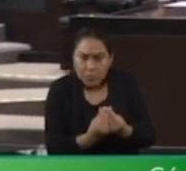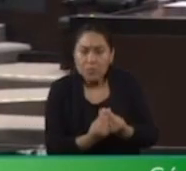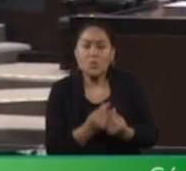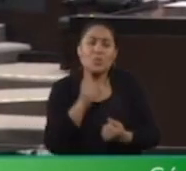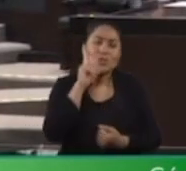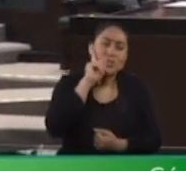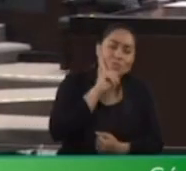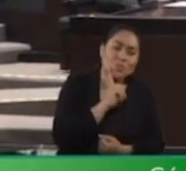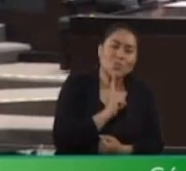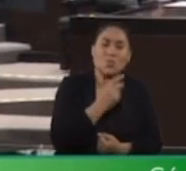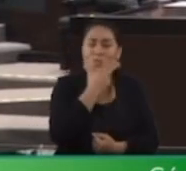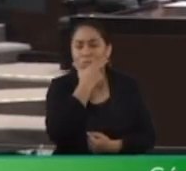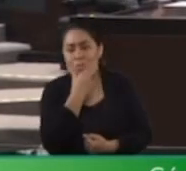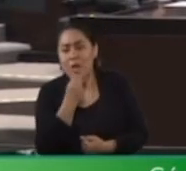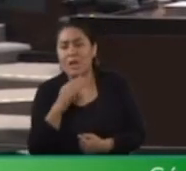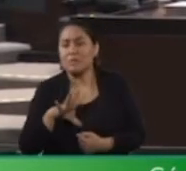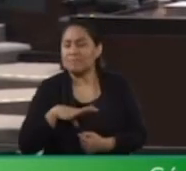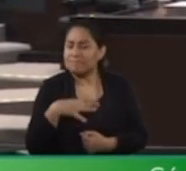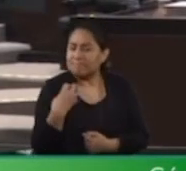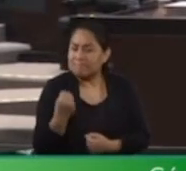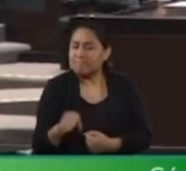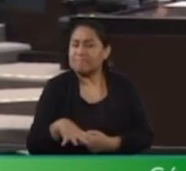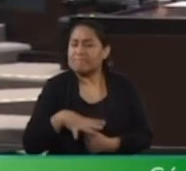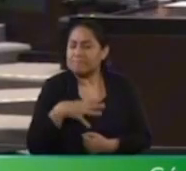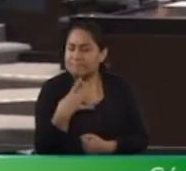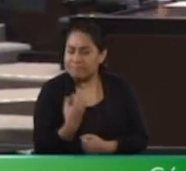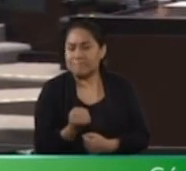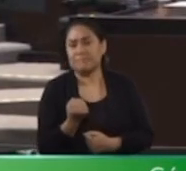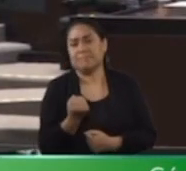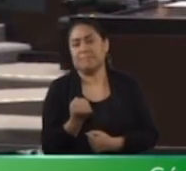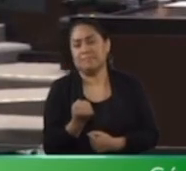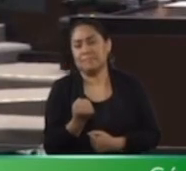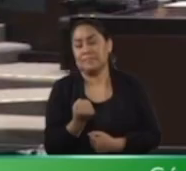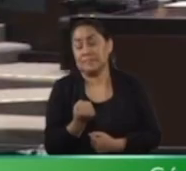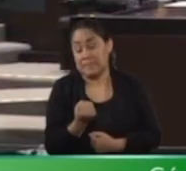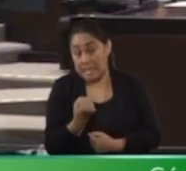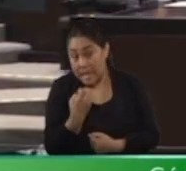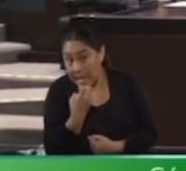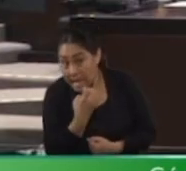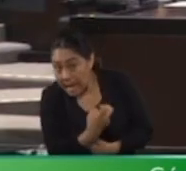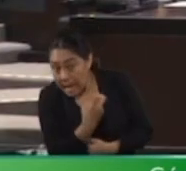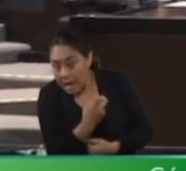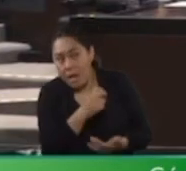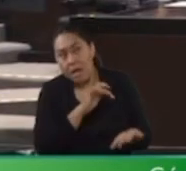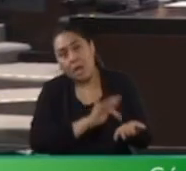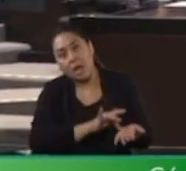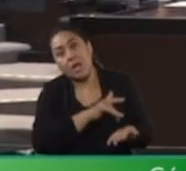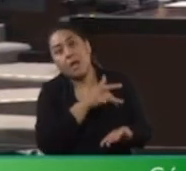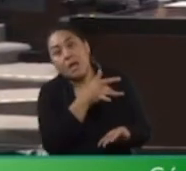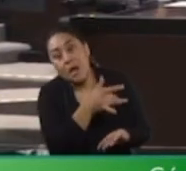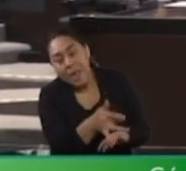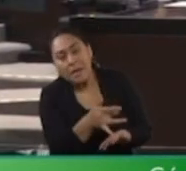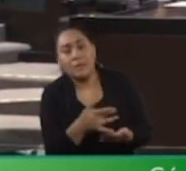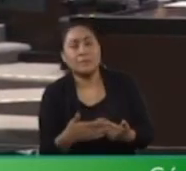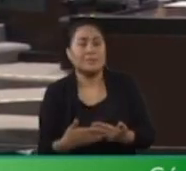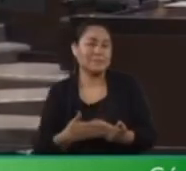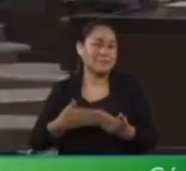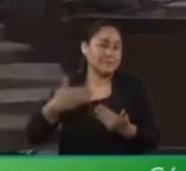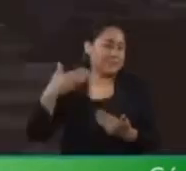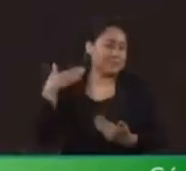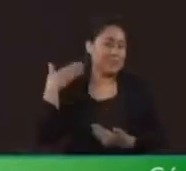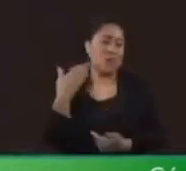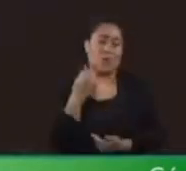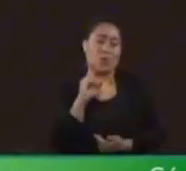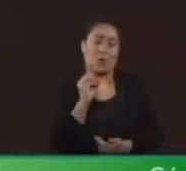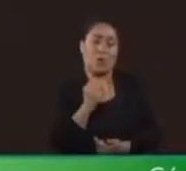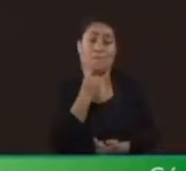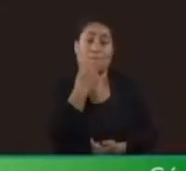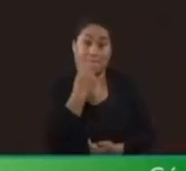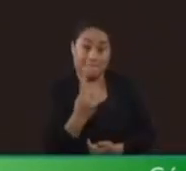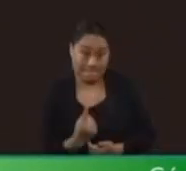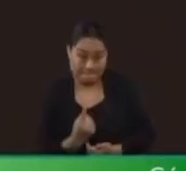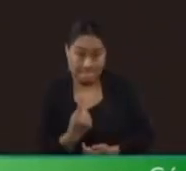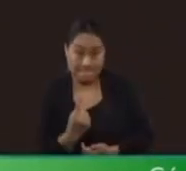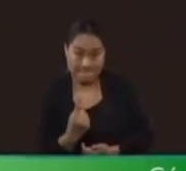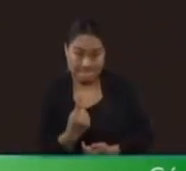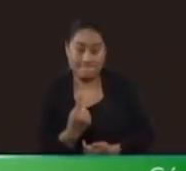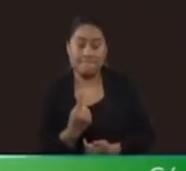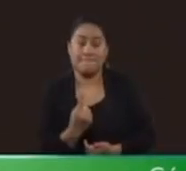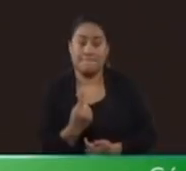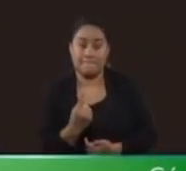mujeres y hombres que han dado la batalla el que permitió que el pasado primero de octubre